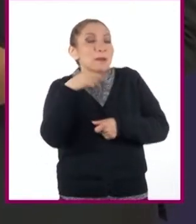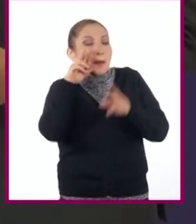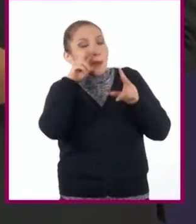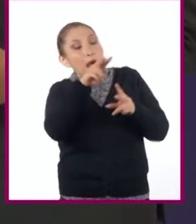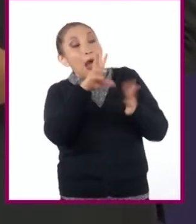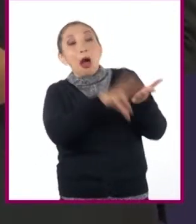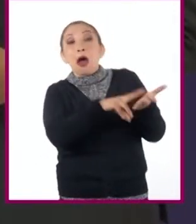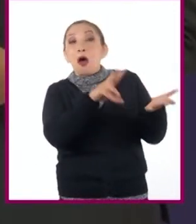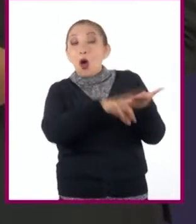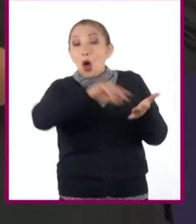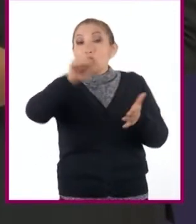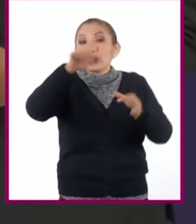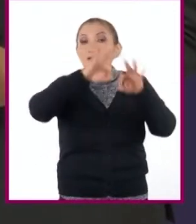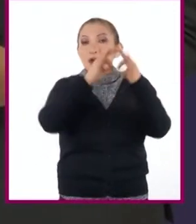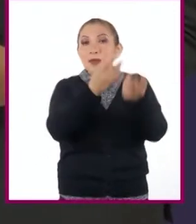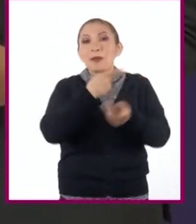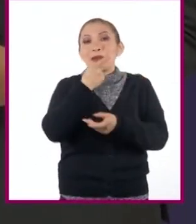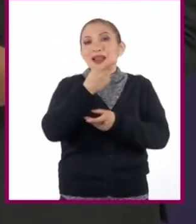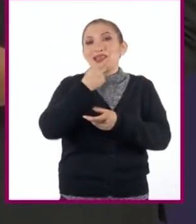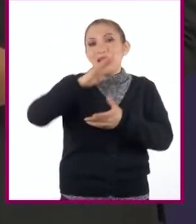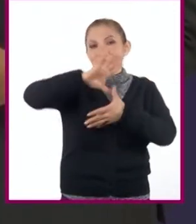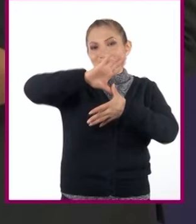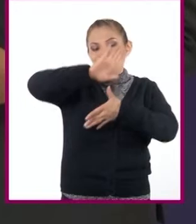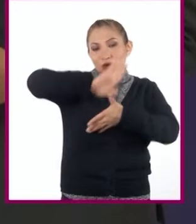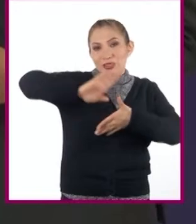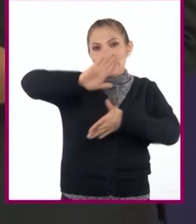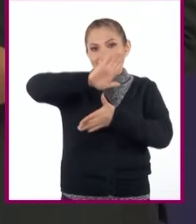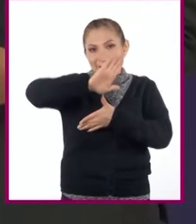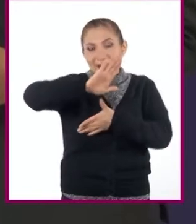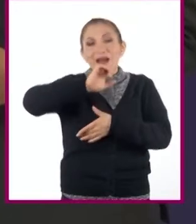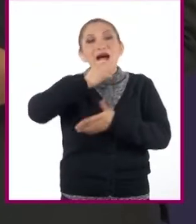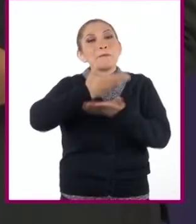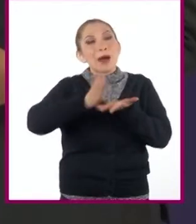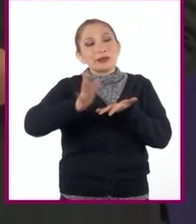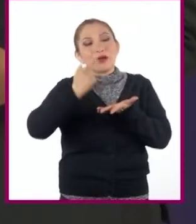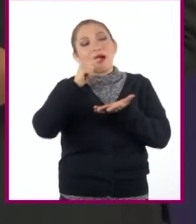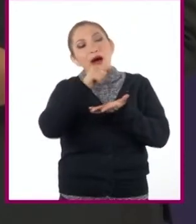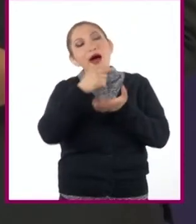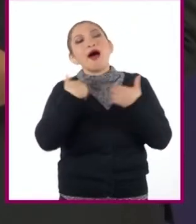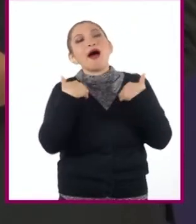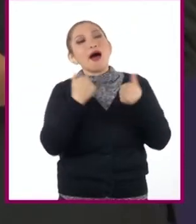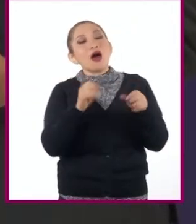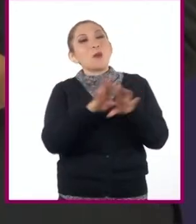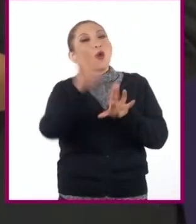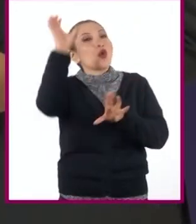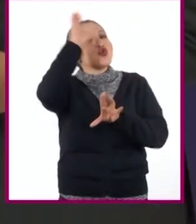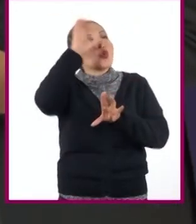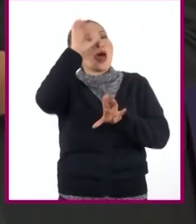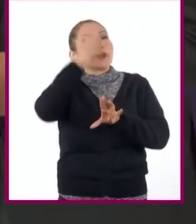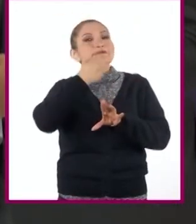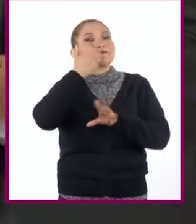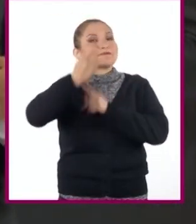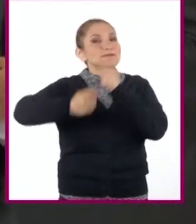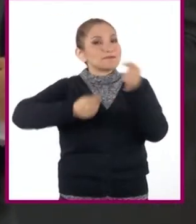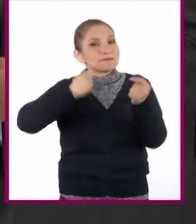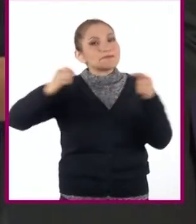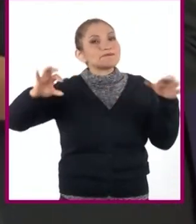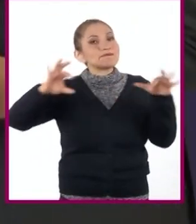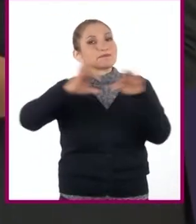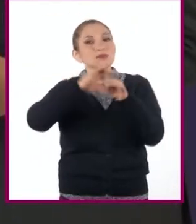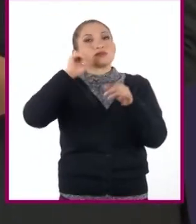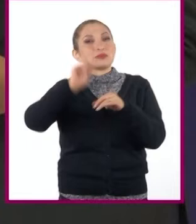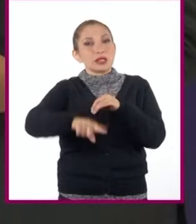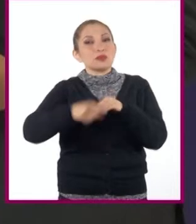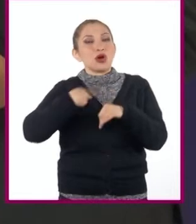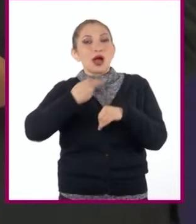apreciando y valorando otras formas de hablar de nuestro continente, además de ir comprendiendo cómo la cultura y tradición están relacionadas con